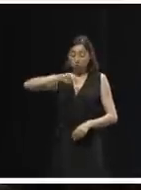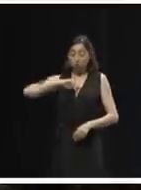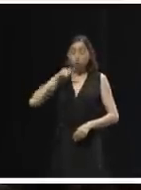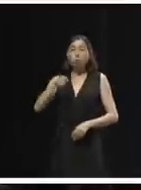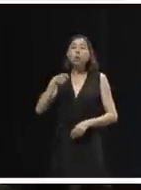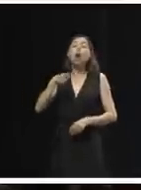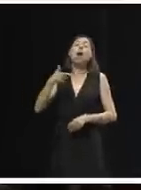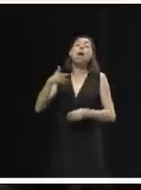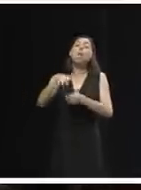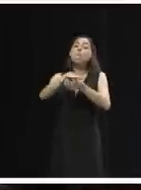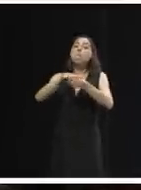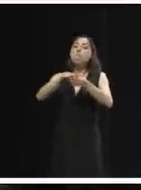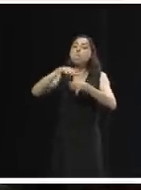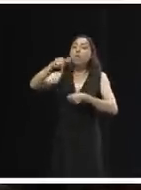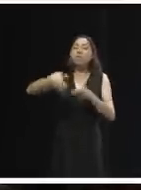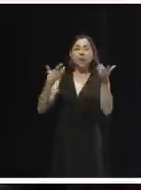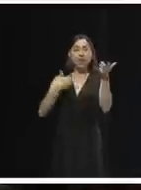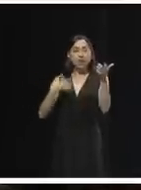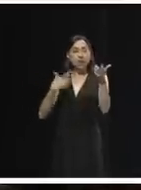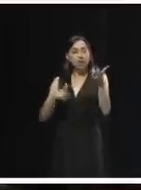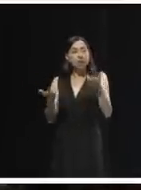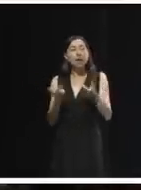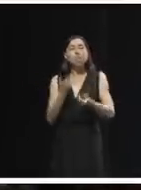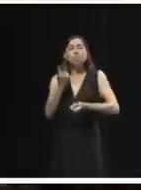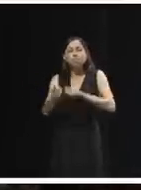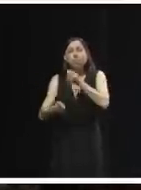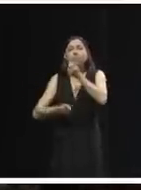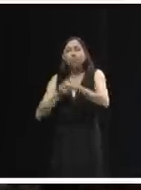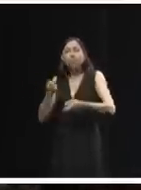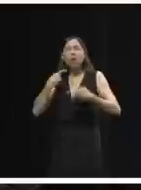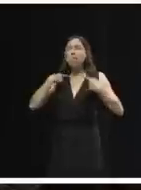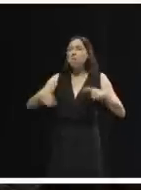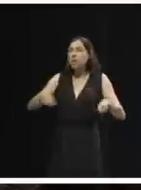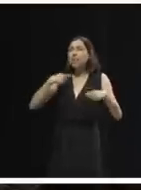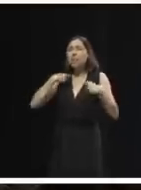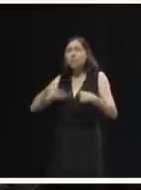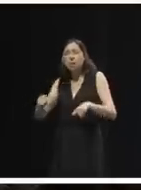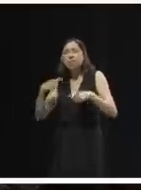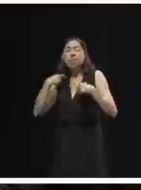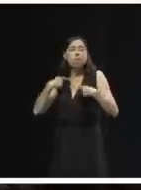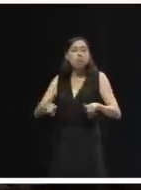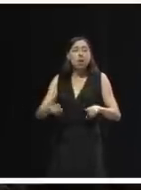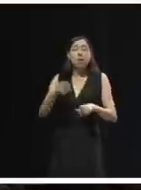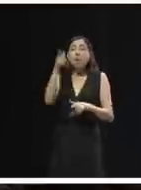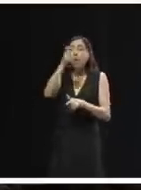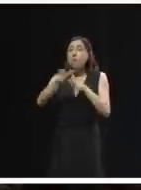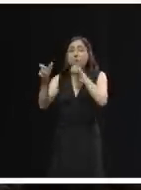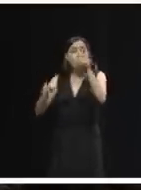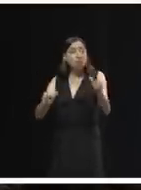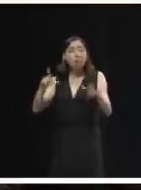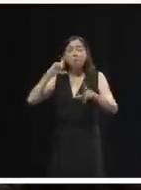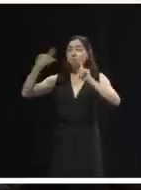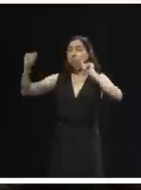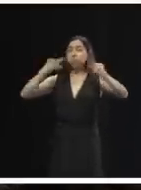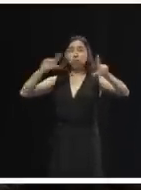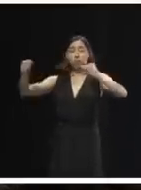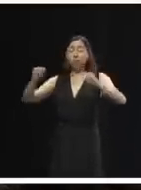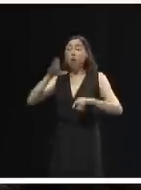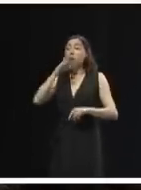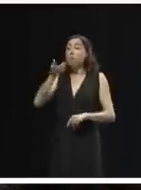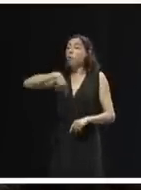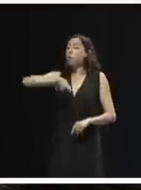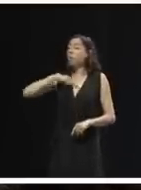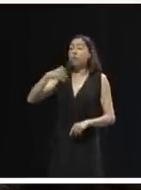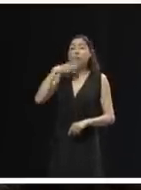de Sevilla, que se va desangrando poco a poco. Cada día pierde población porque nuestros jóvenes